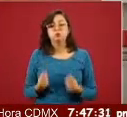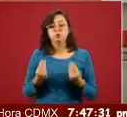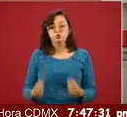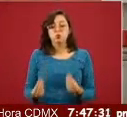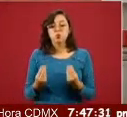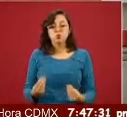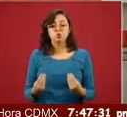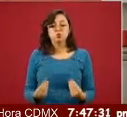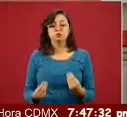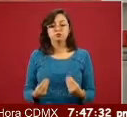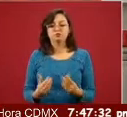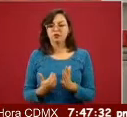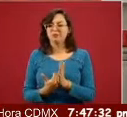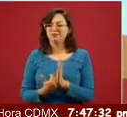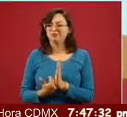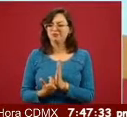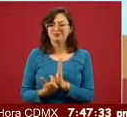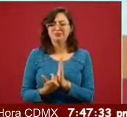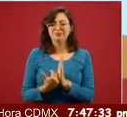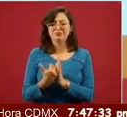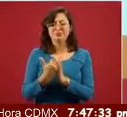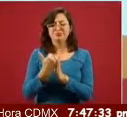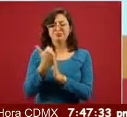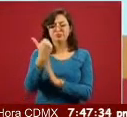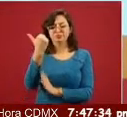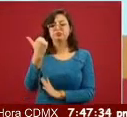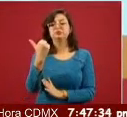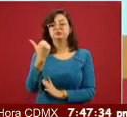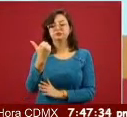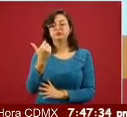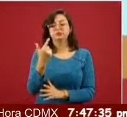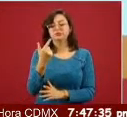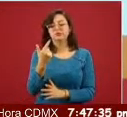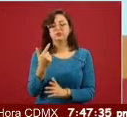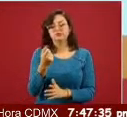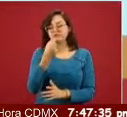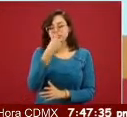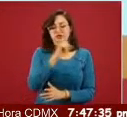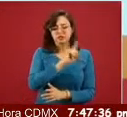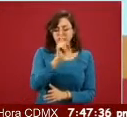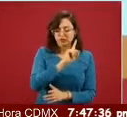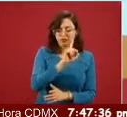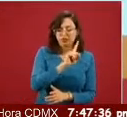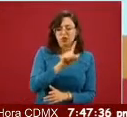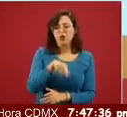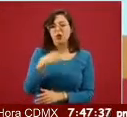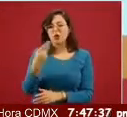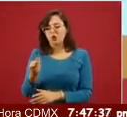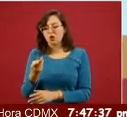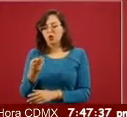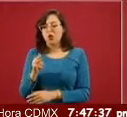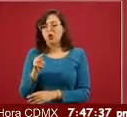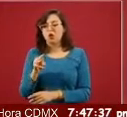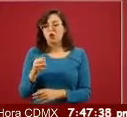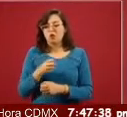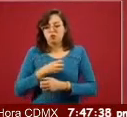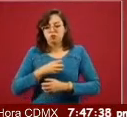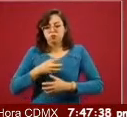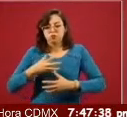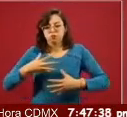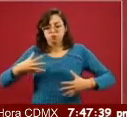un exceso de producción de estos medicamentos, de estas moléculas de la